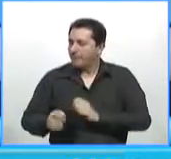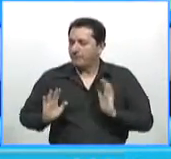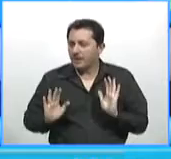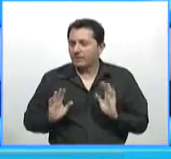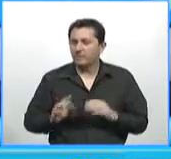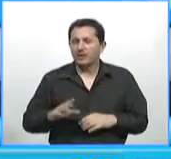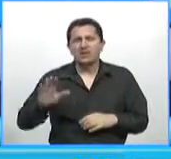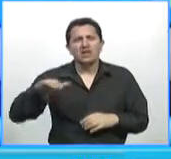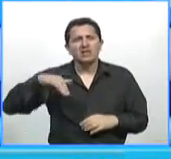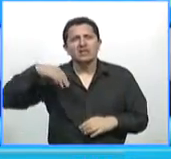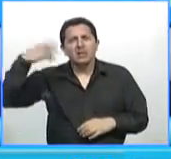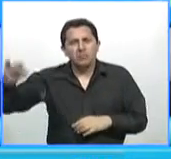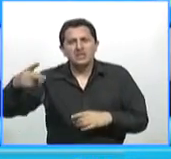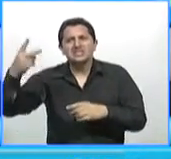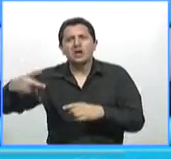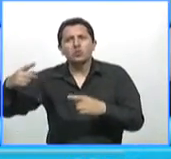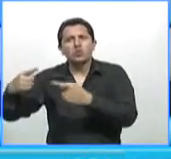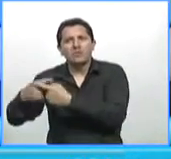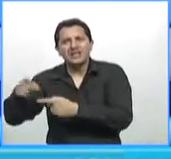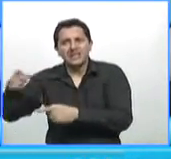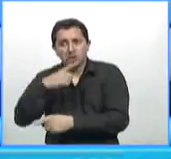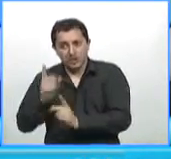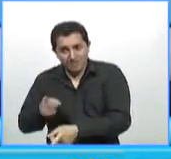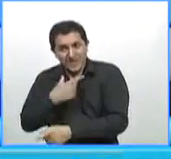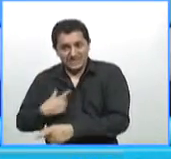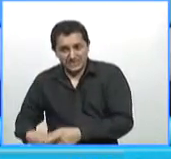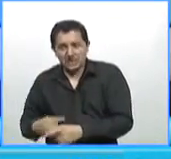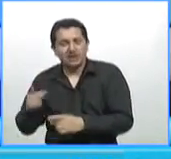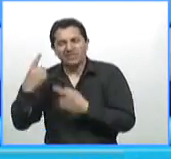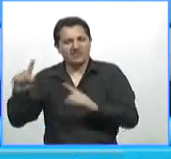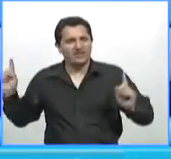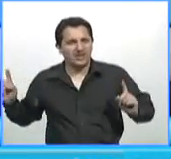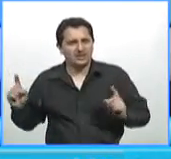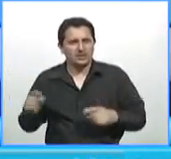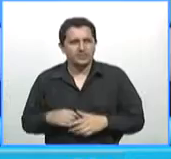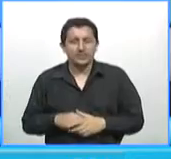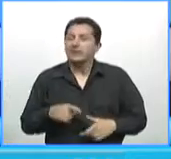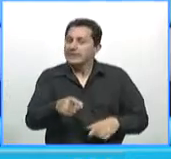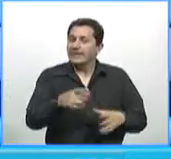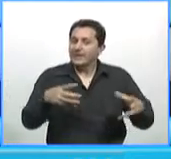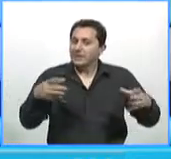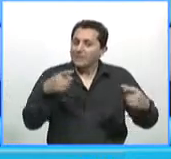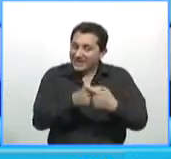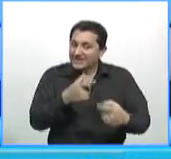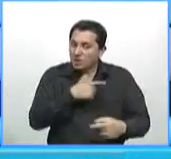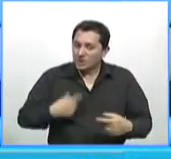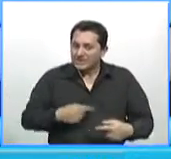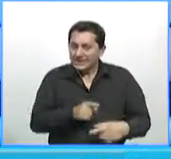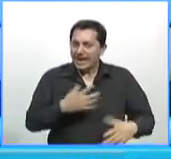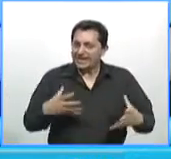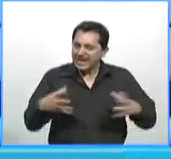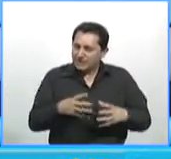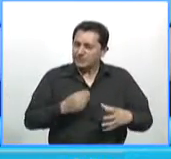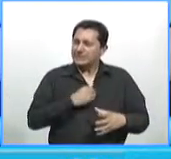otro partido con China, se lo plantearon distinto. Ahí lo que hicimos fue... El partido con China se sintió. Más allá de... No importa